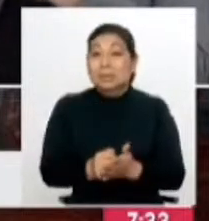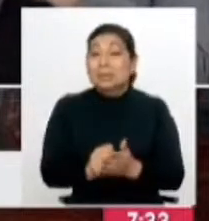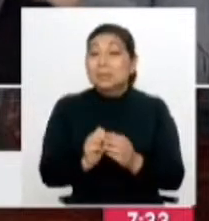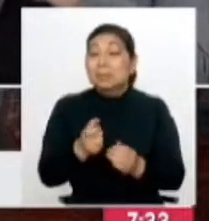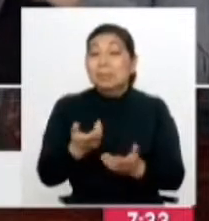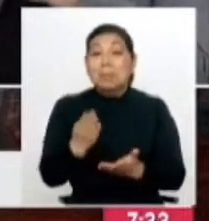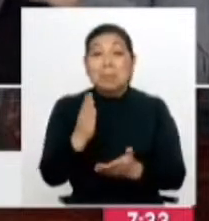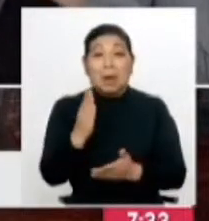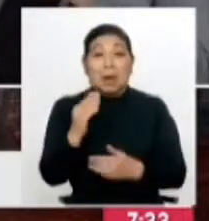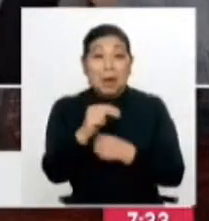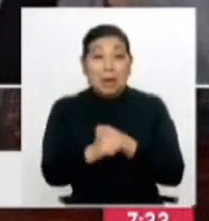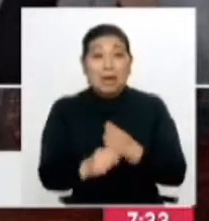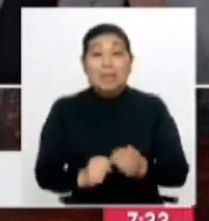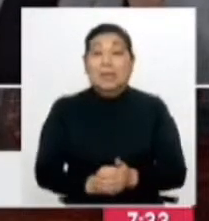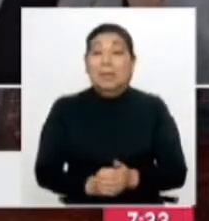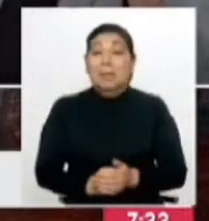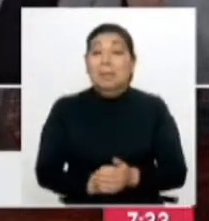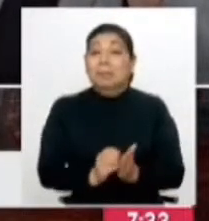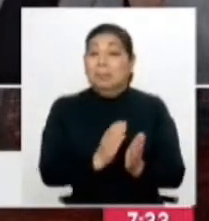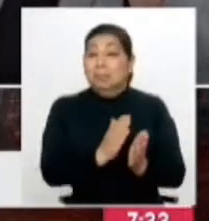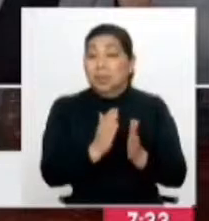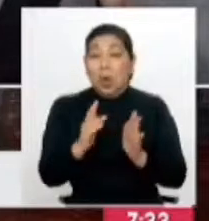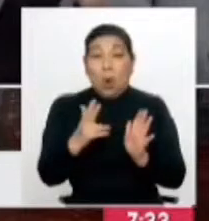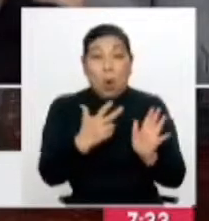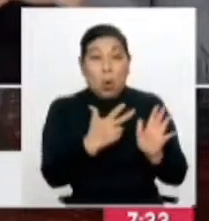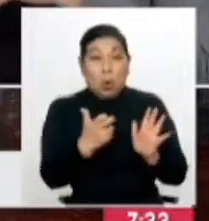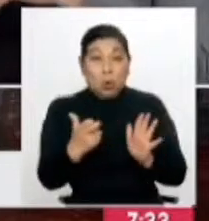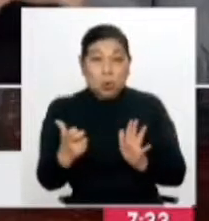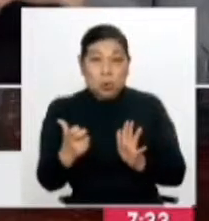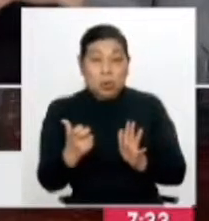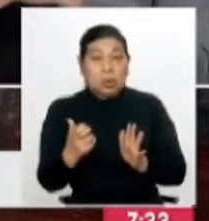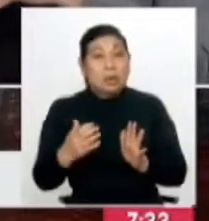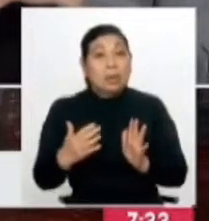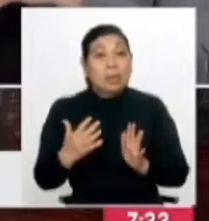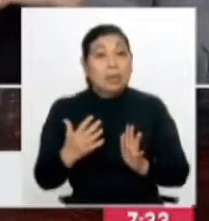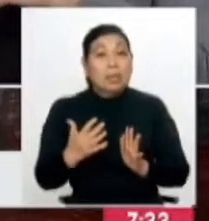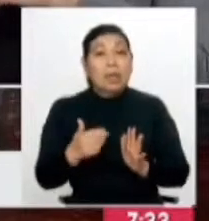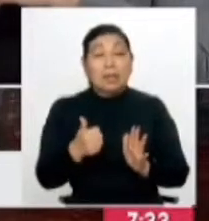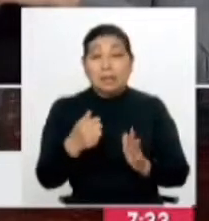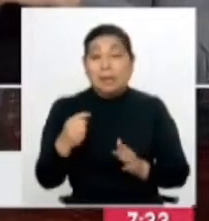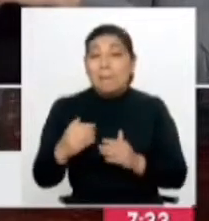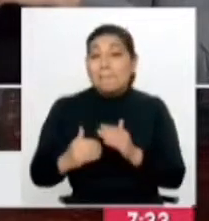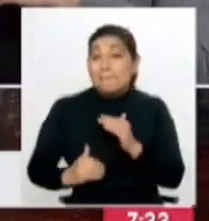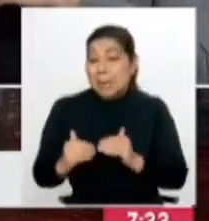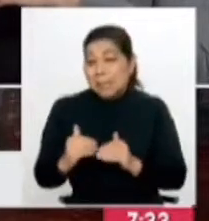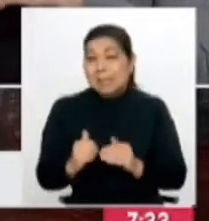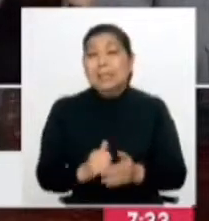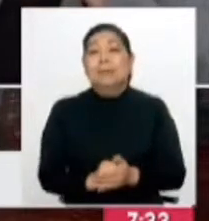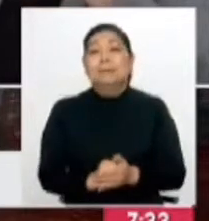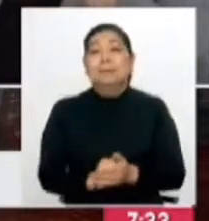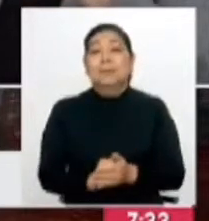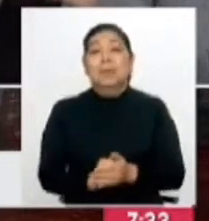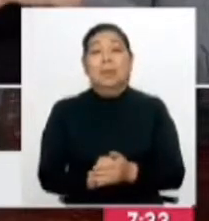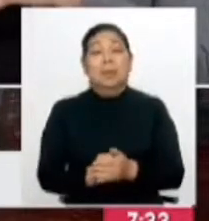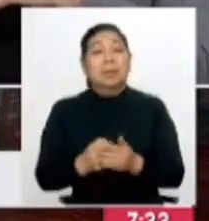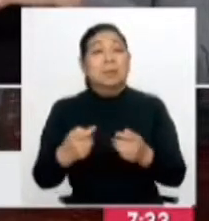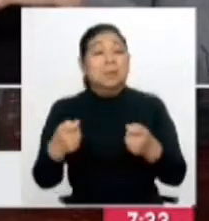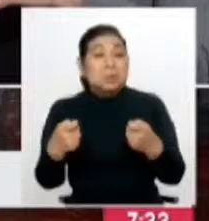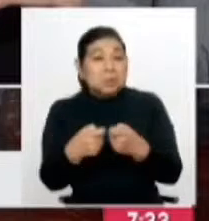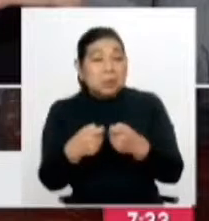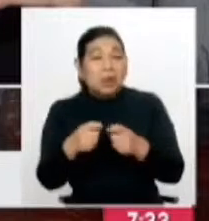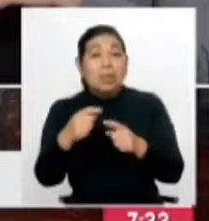cajeros automáticos del Banco de la Nación. Claro. Hemos pasado de 800 cajeros a más de 1.060 cajeros. Hemos ampliado red